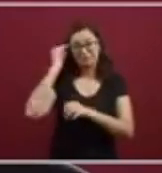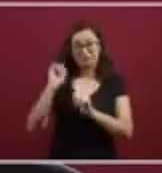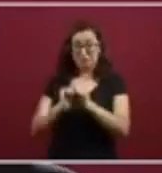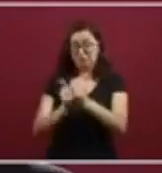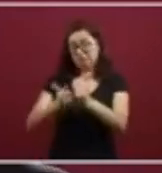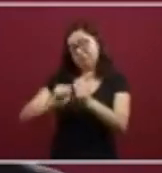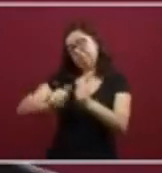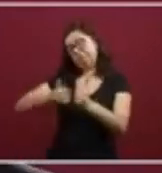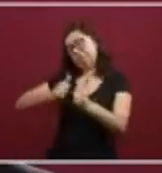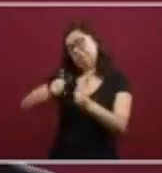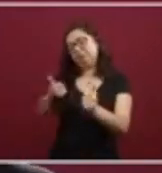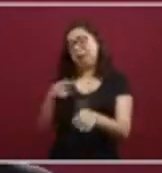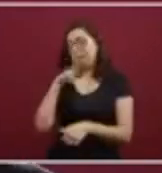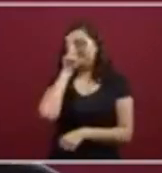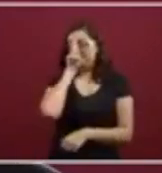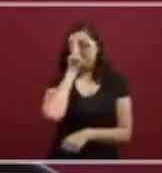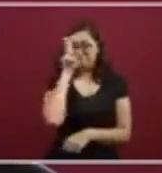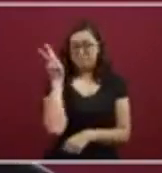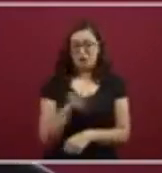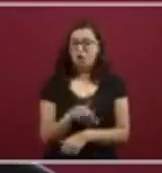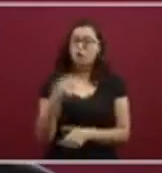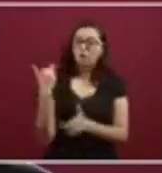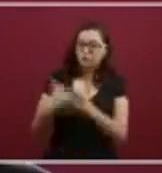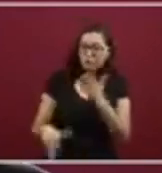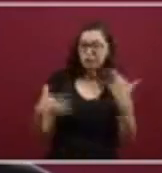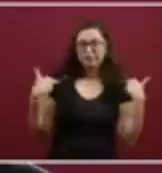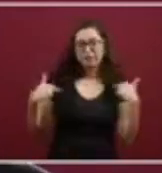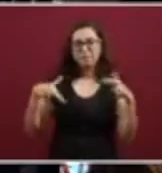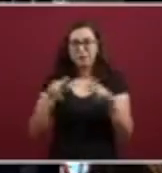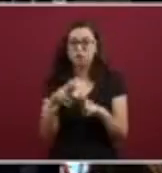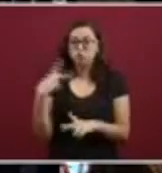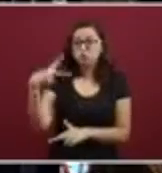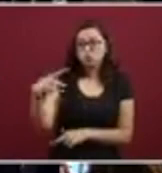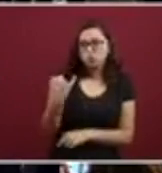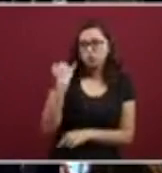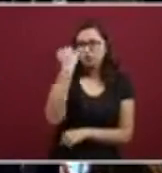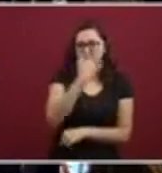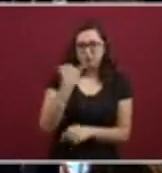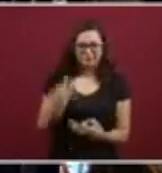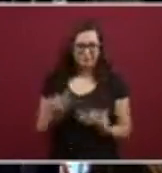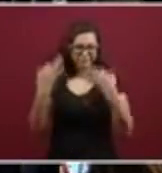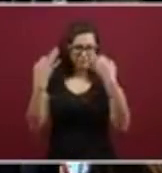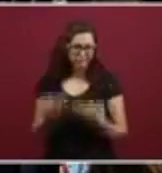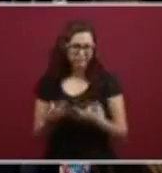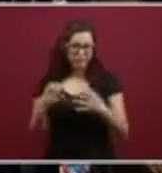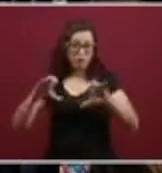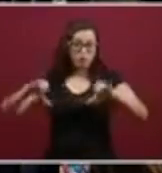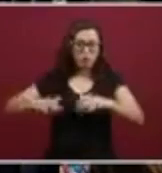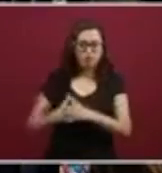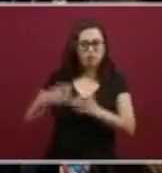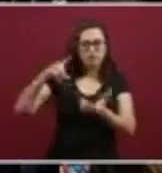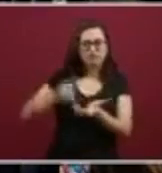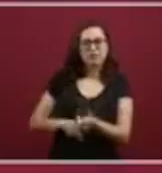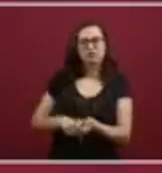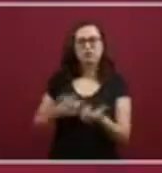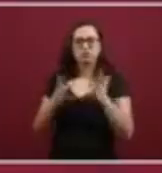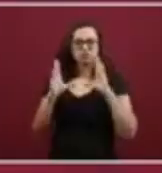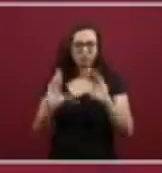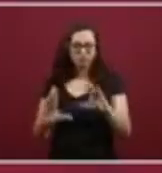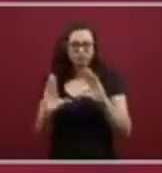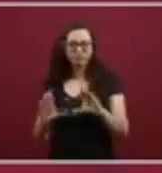formación de maestros que hablen la lengua indígena de la comunidad donde trabajan, por lo